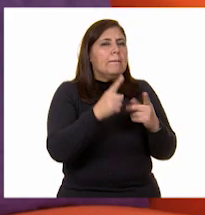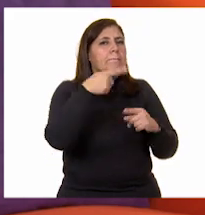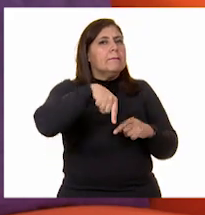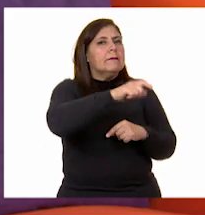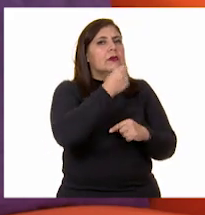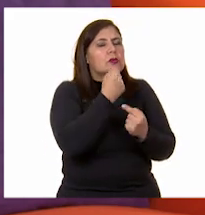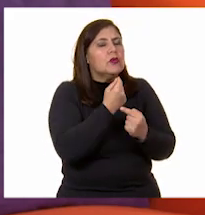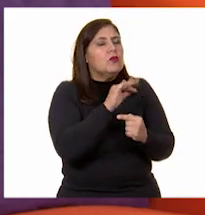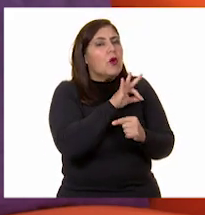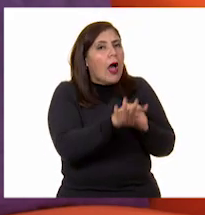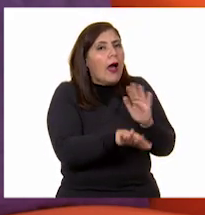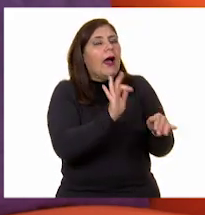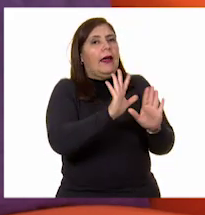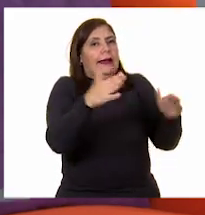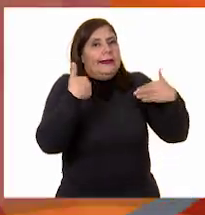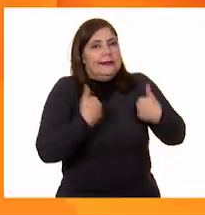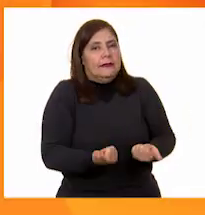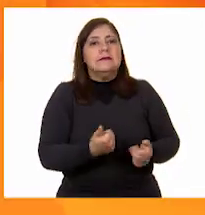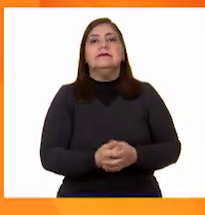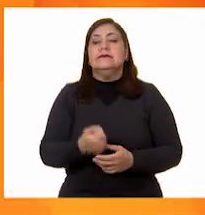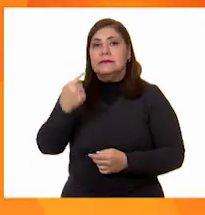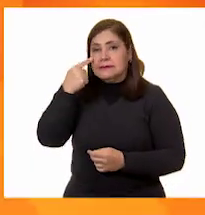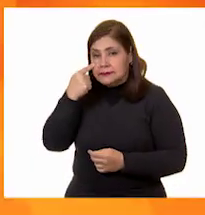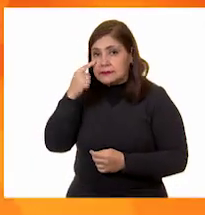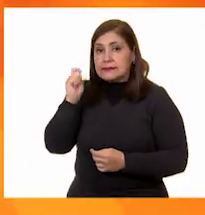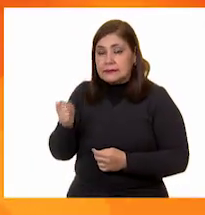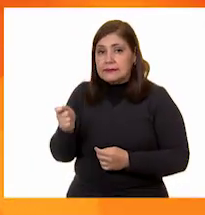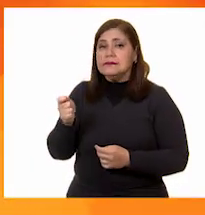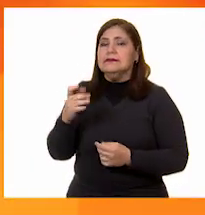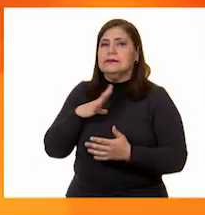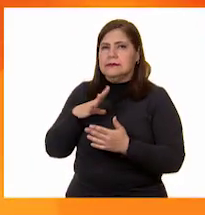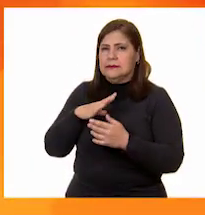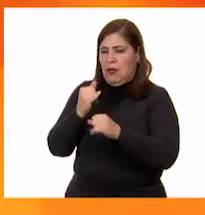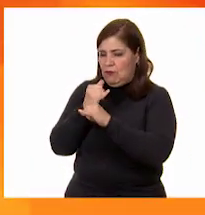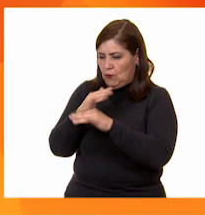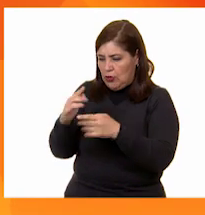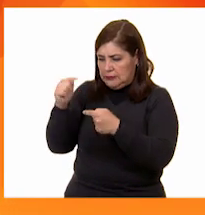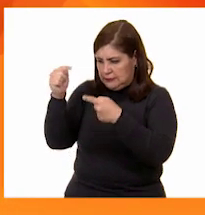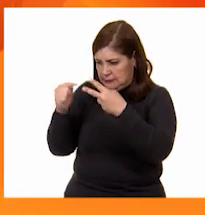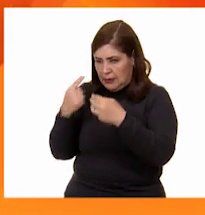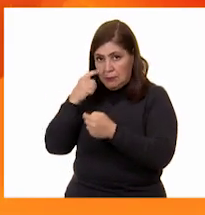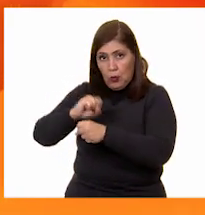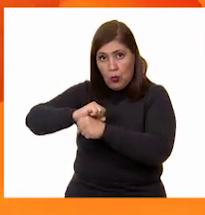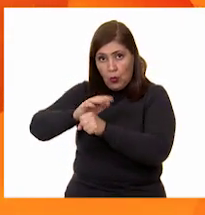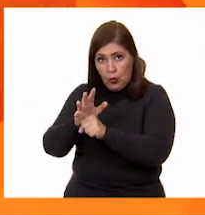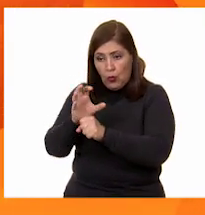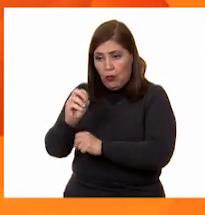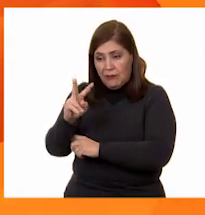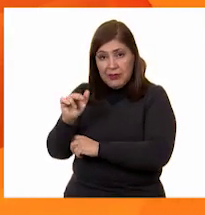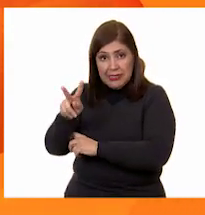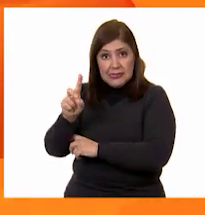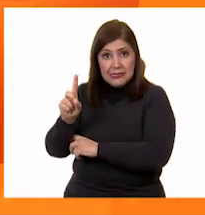Mira, podemos hacer lo siguiente. Proveer la información sobre COVID-19 directamente a la persona con